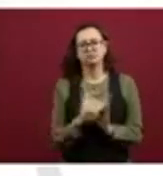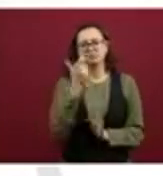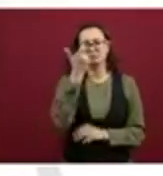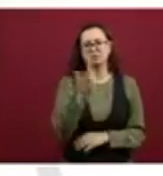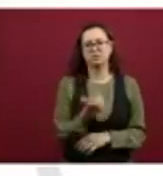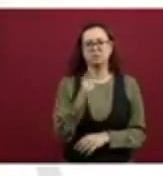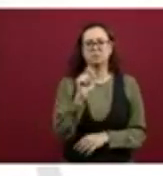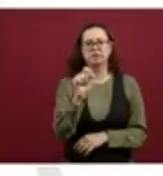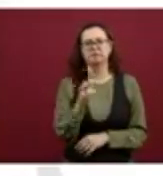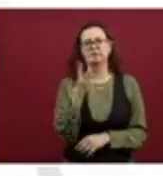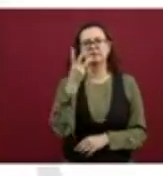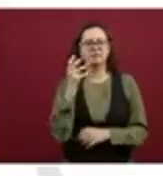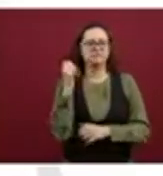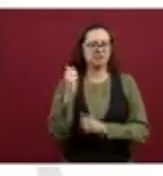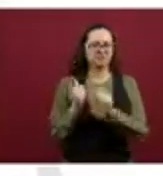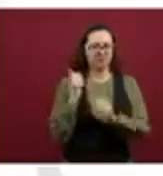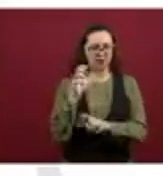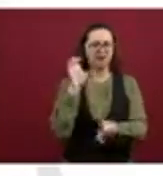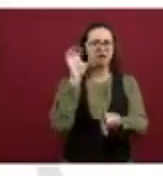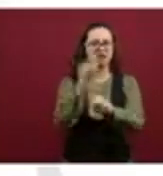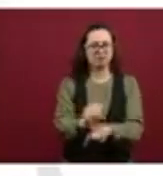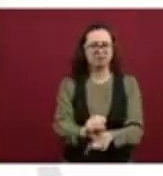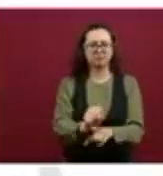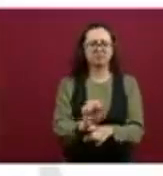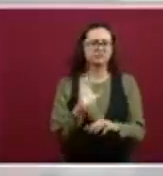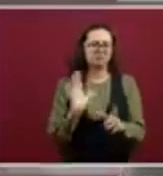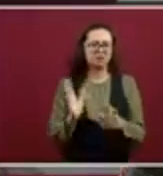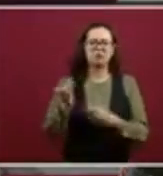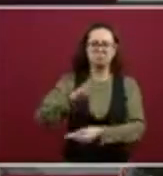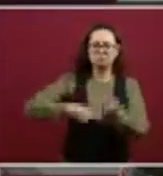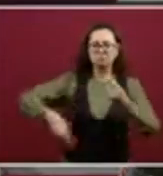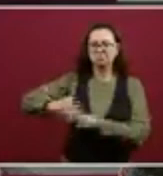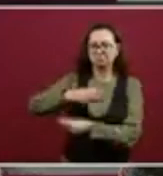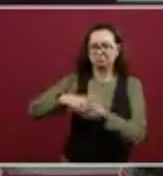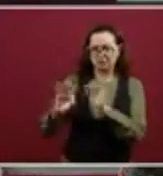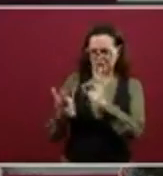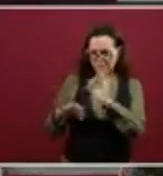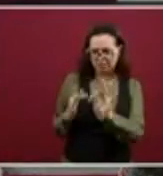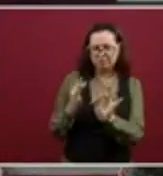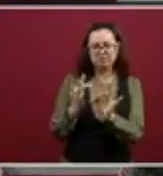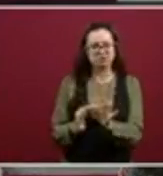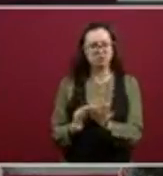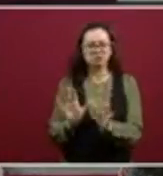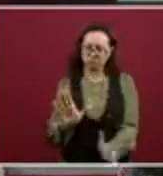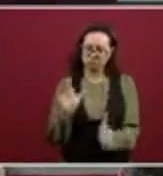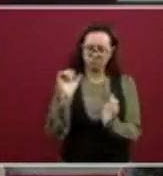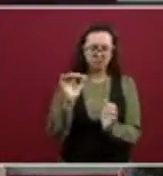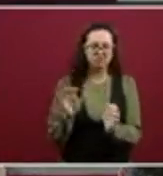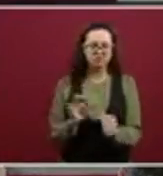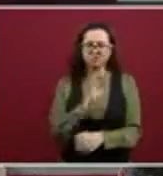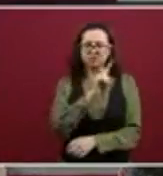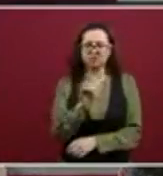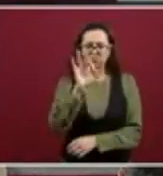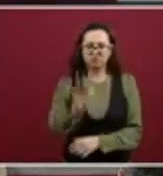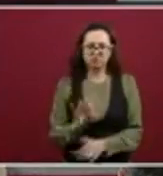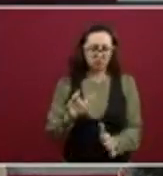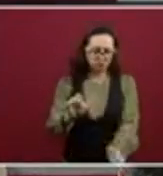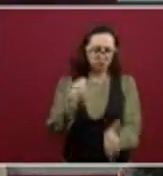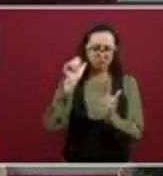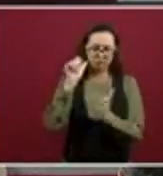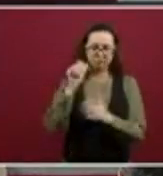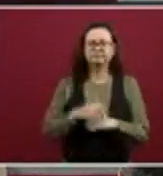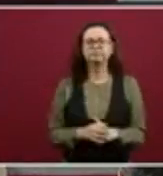todo lo que son devoluciones y demás. Esto ya es recaudación neta. Ahora sí, entramos